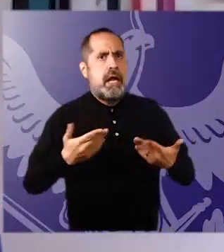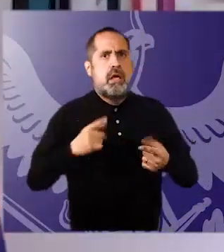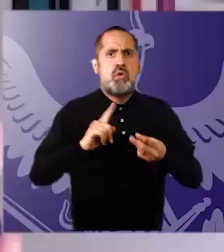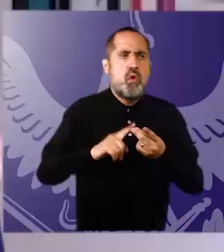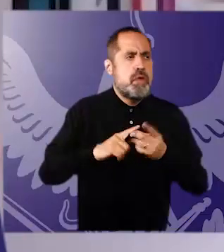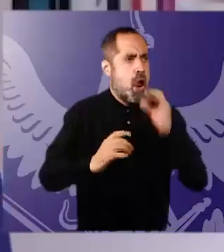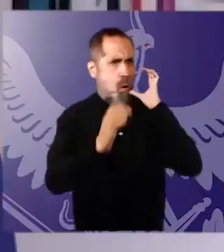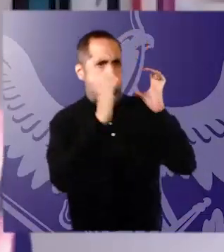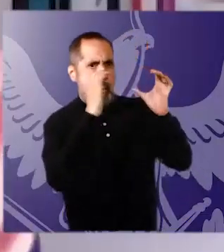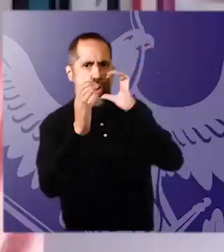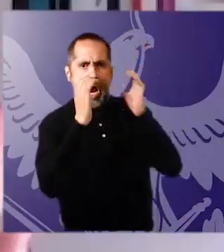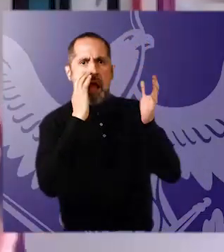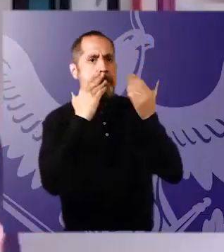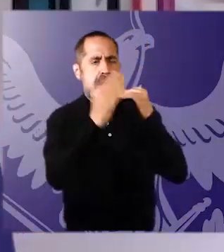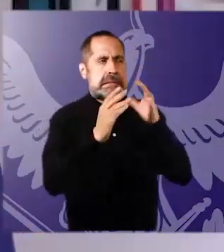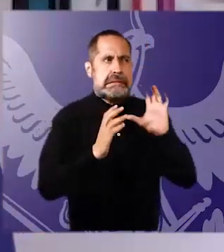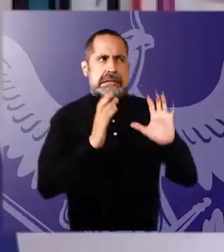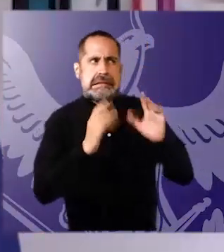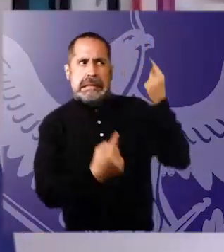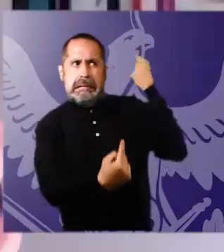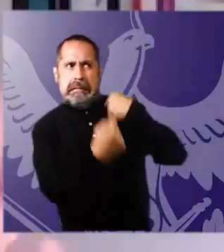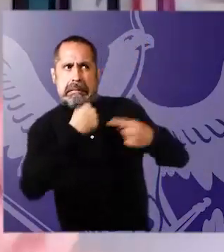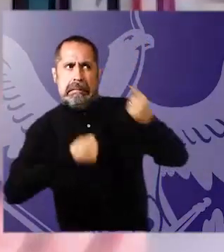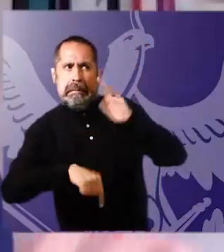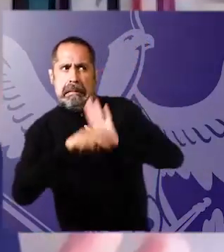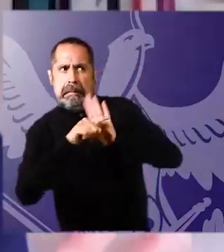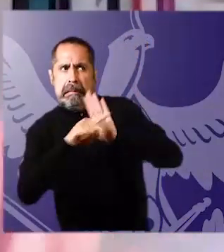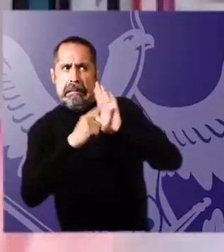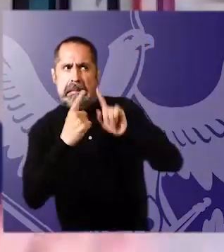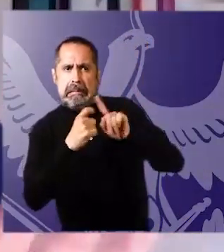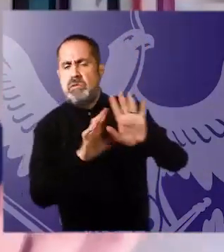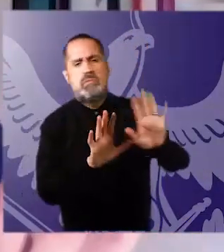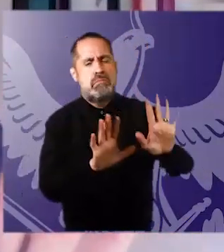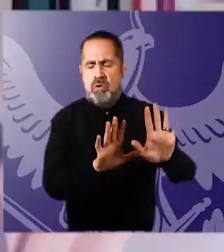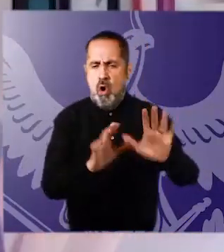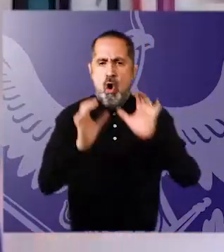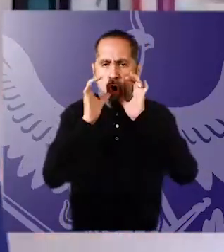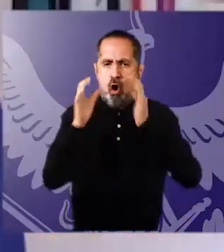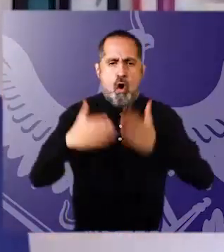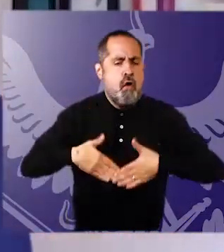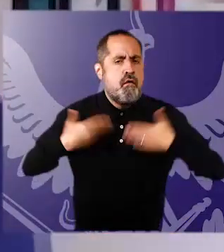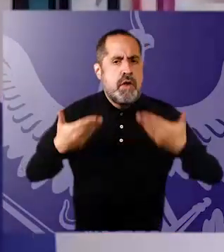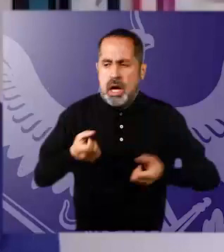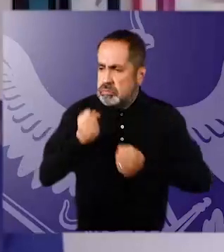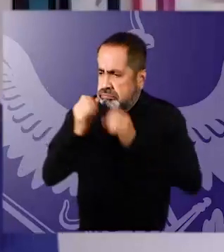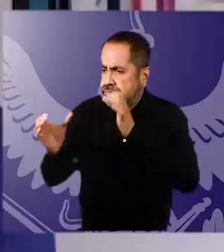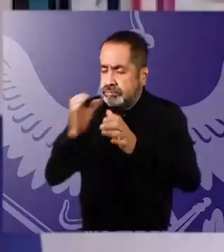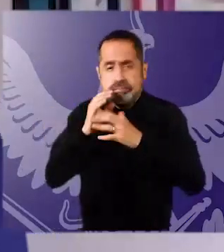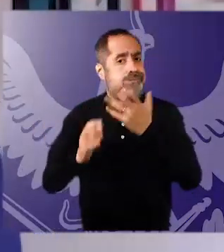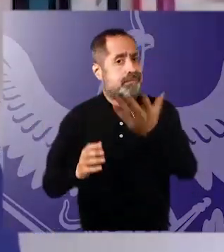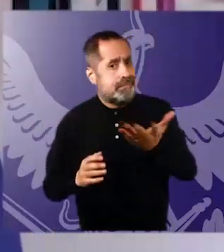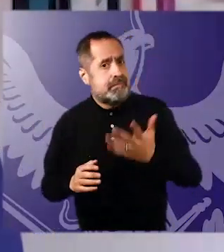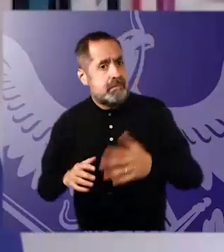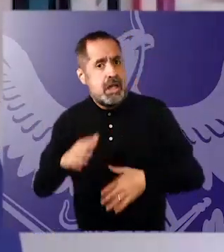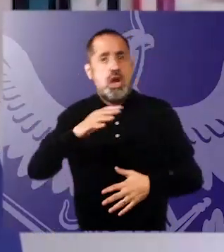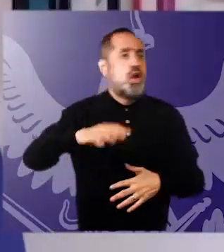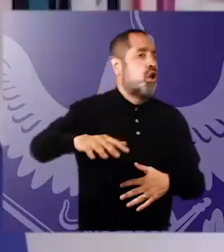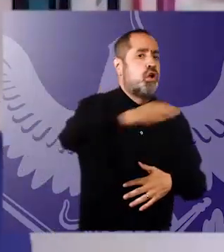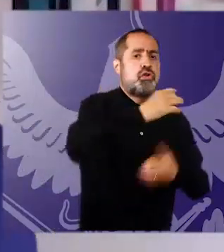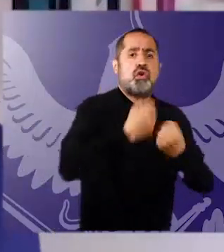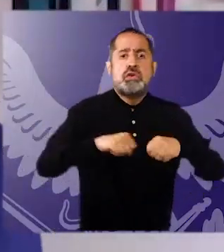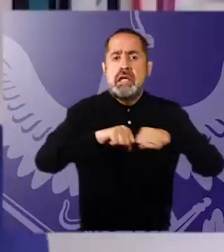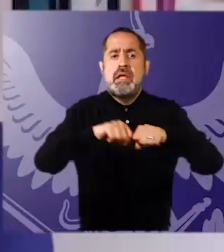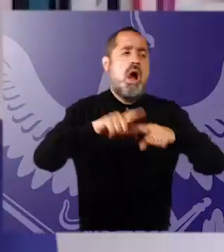confianza y canales de comunicación sin juicios, sobre todo. La cuestión no es si como